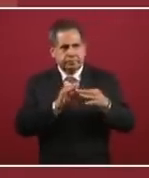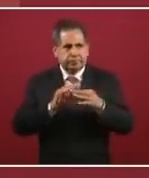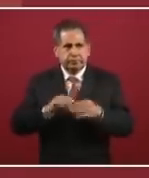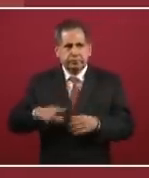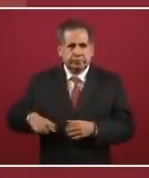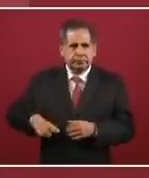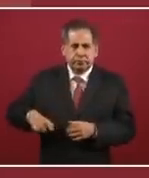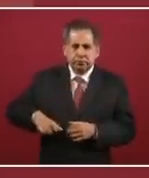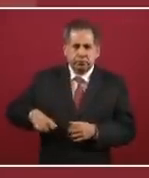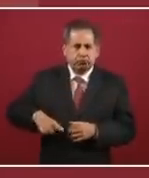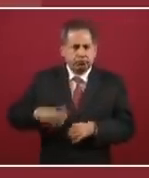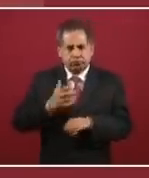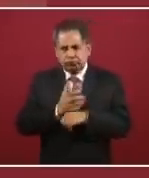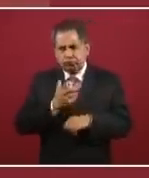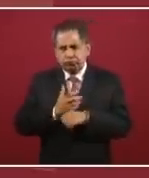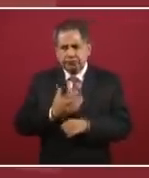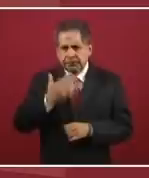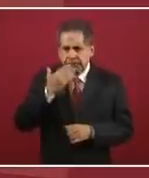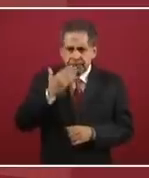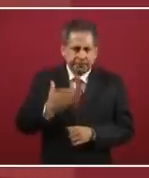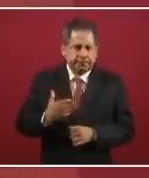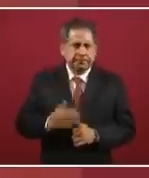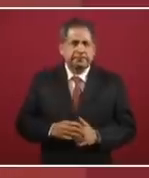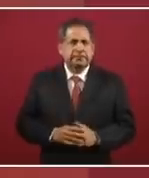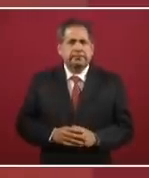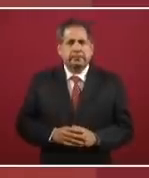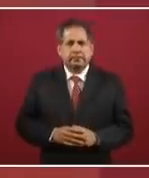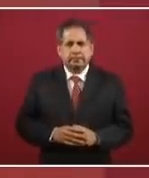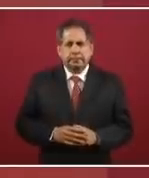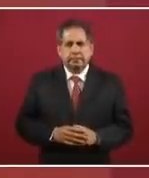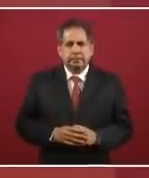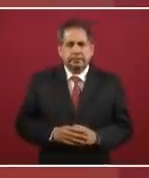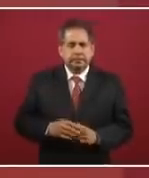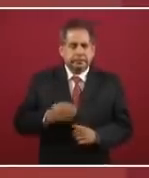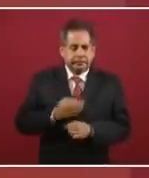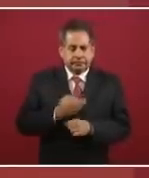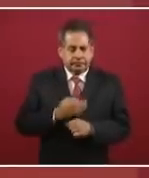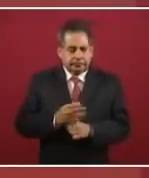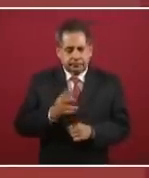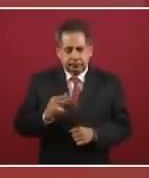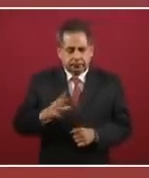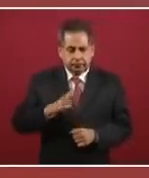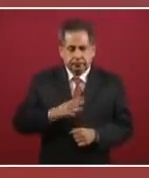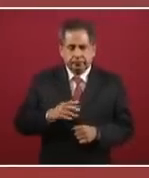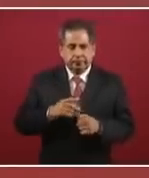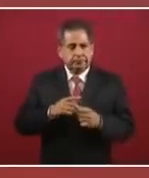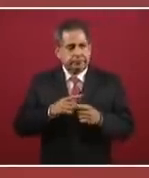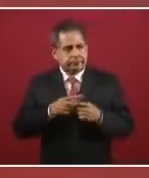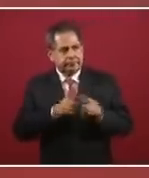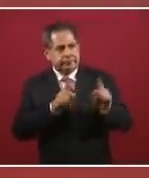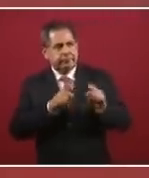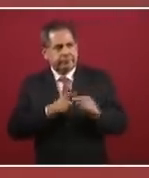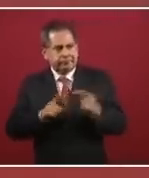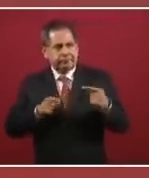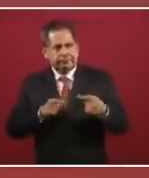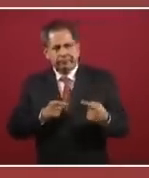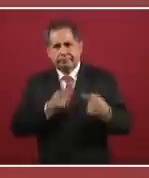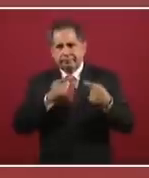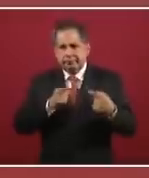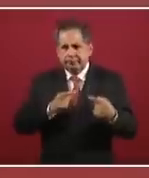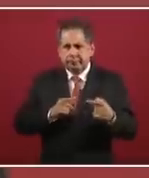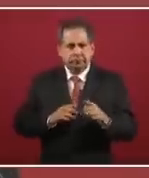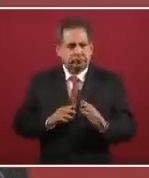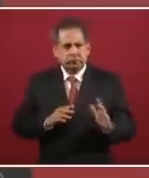gobierno de Estados Unidos, no hay diferencias